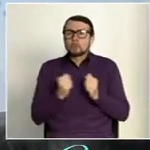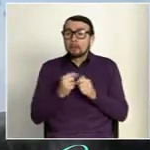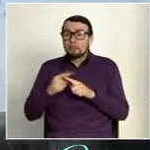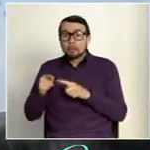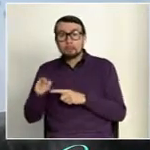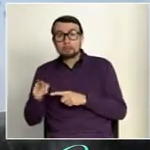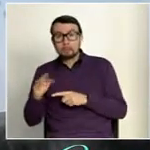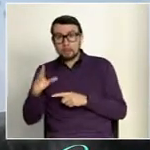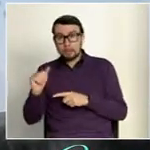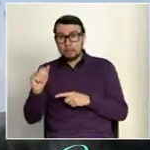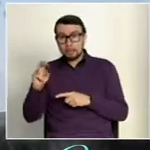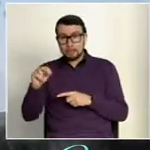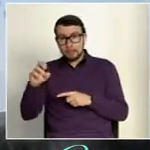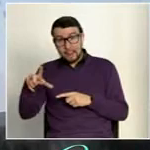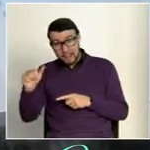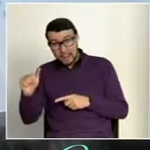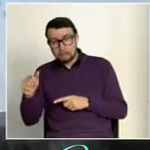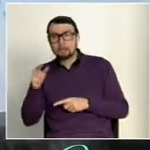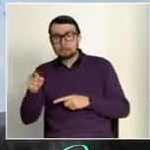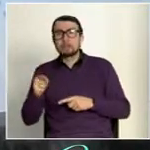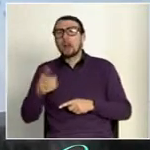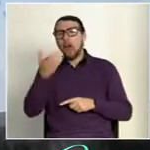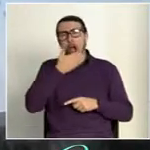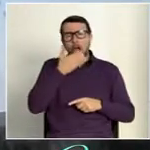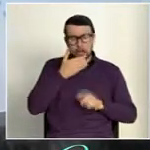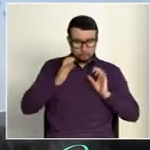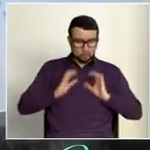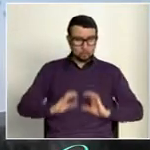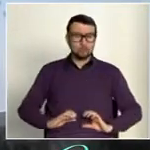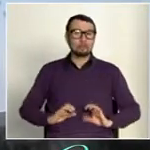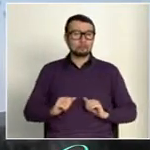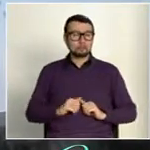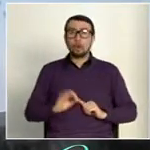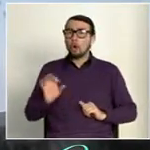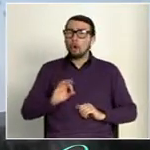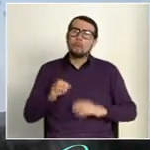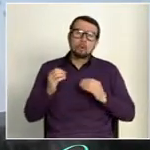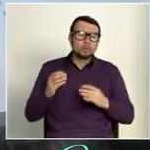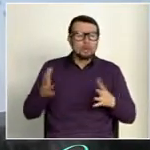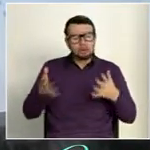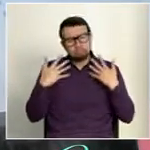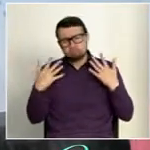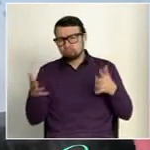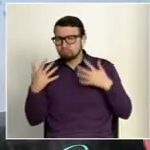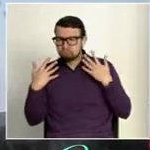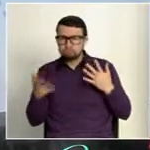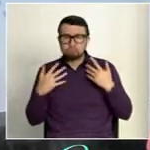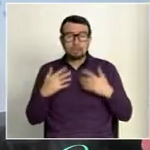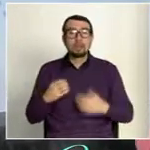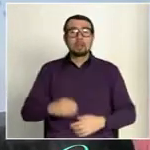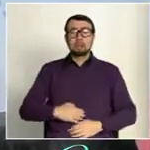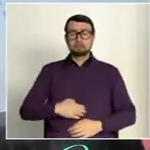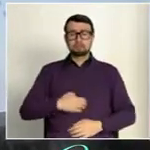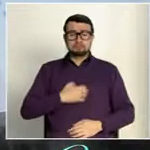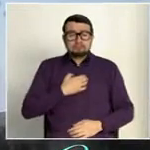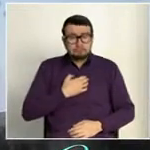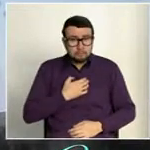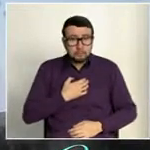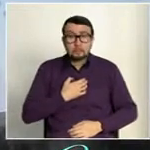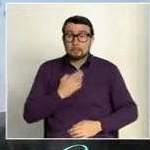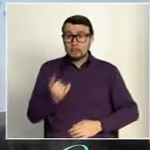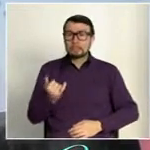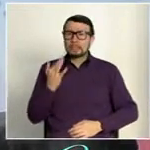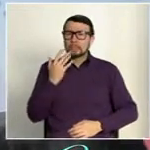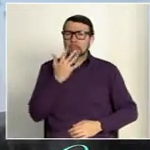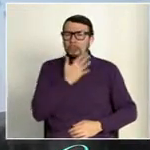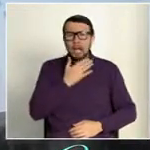Calienta el cuerpo. Una persona que tiene problemas de exceso de calores, la persona que tiene problemas de reflujo gástrico, los sabores muy